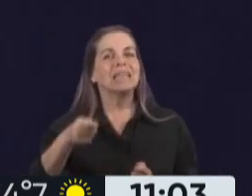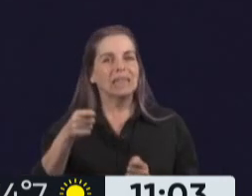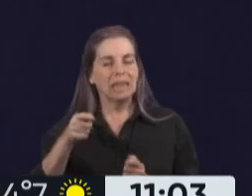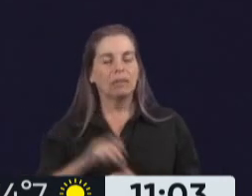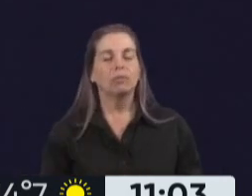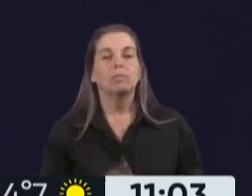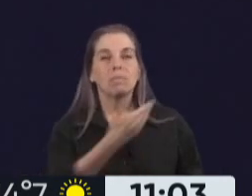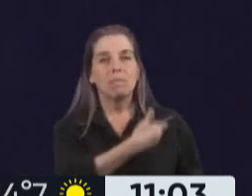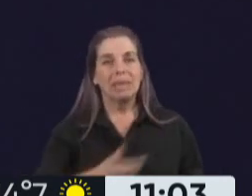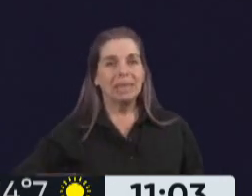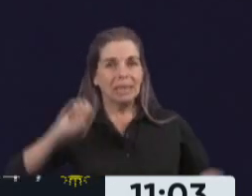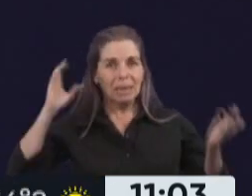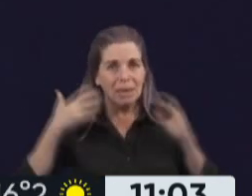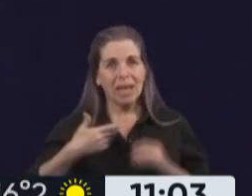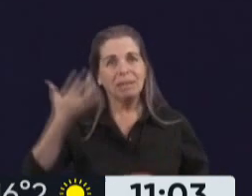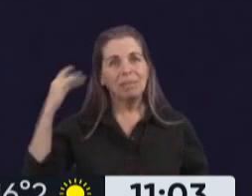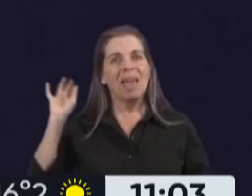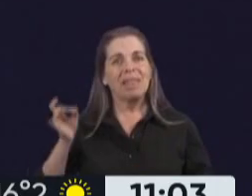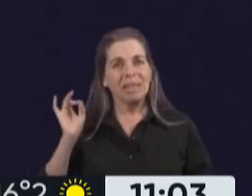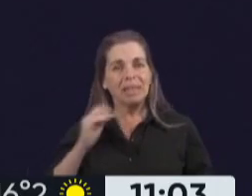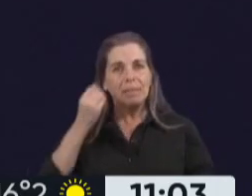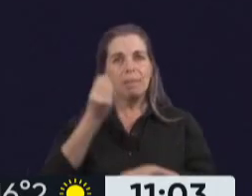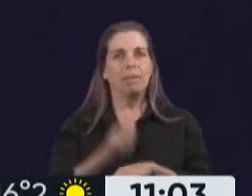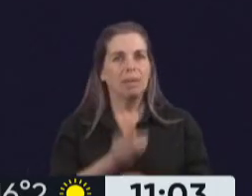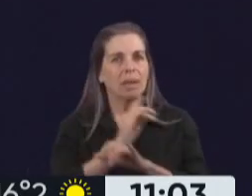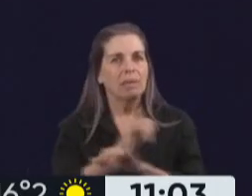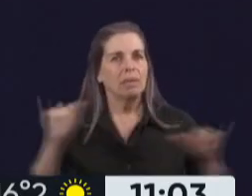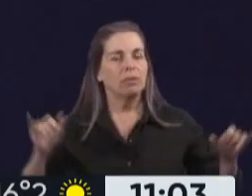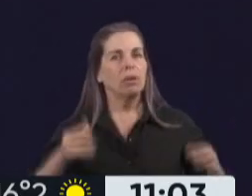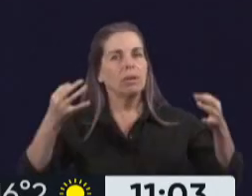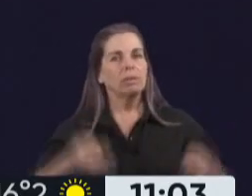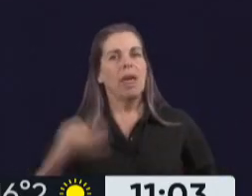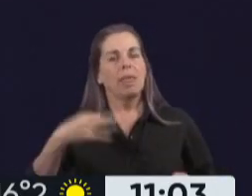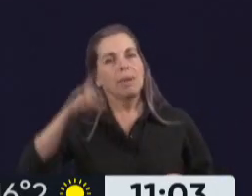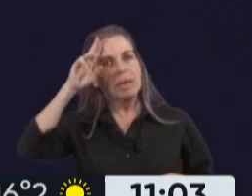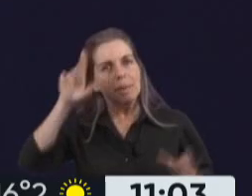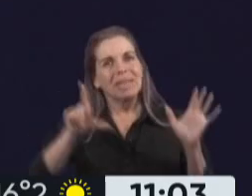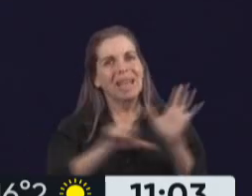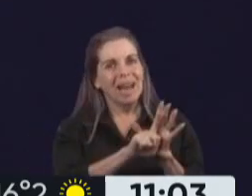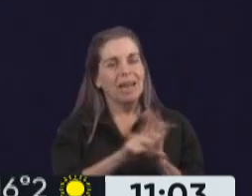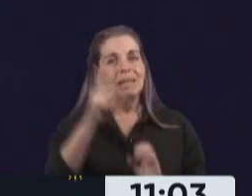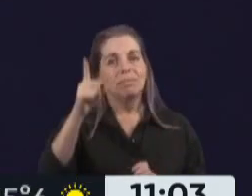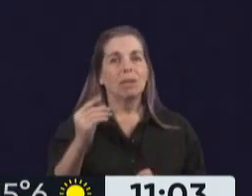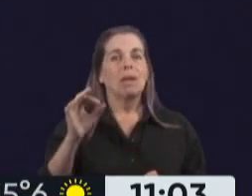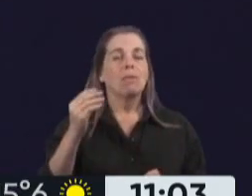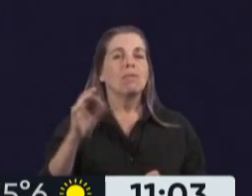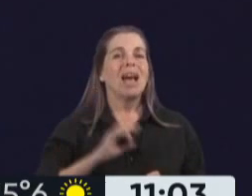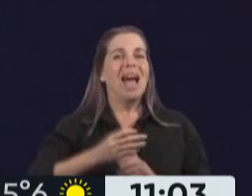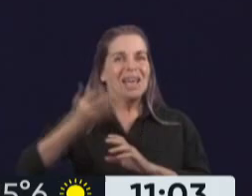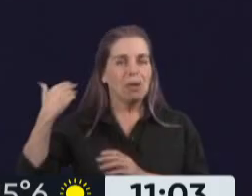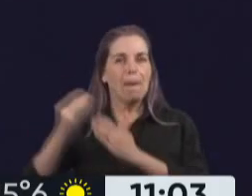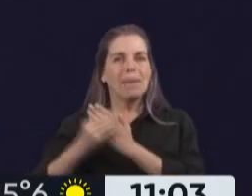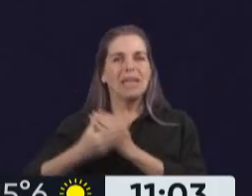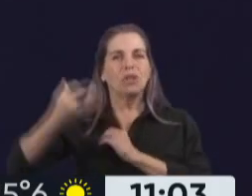presidente Milei asumió con un mandato claro: respetar la ley y el orden. Hace un año, un ministro de Seguridad decía: en Rosario ganaron